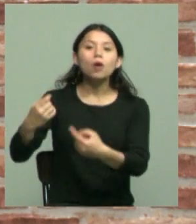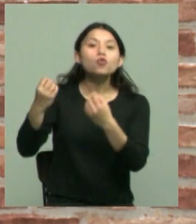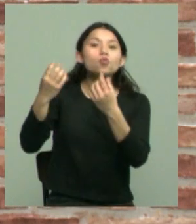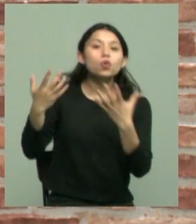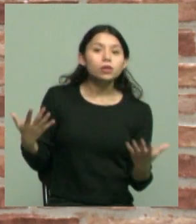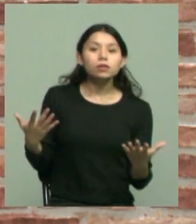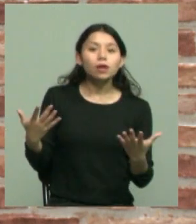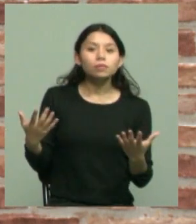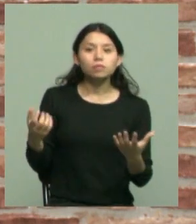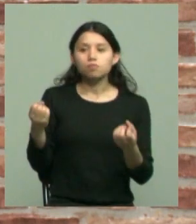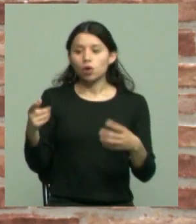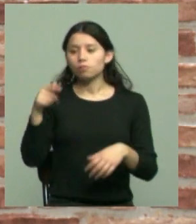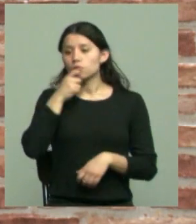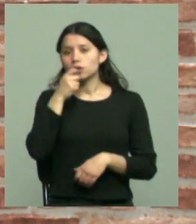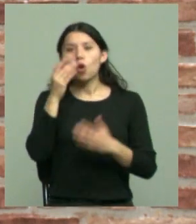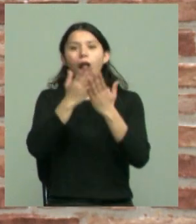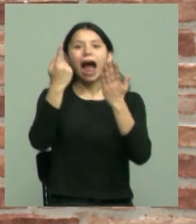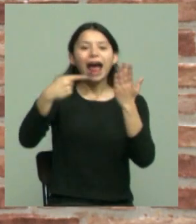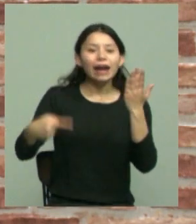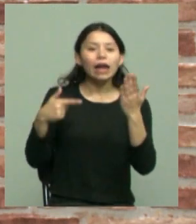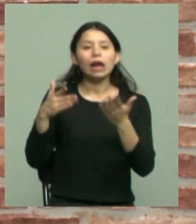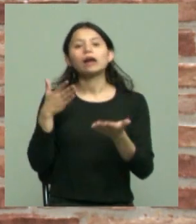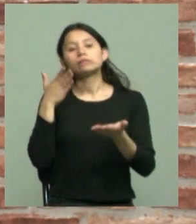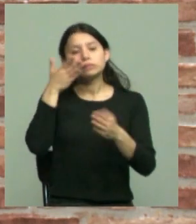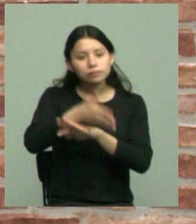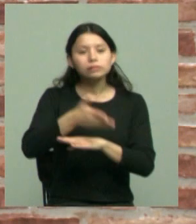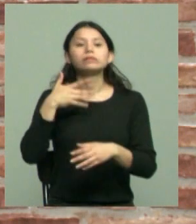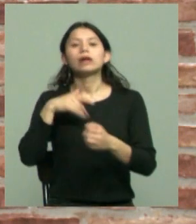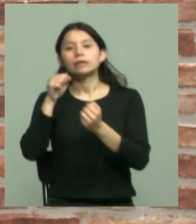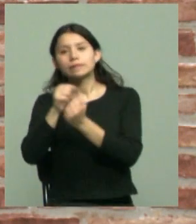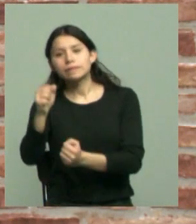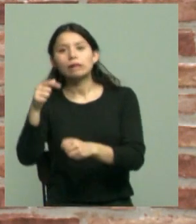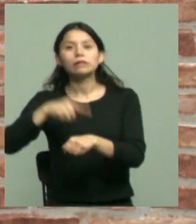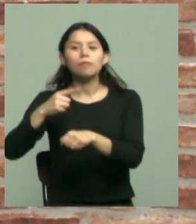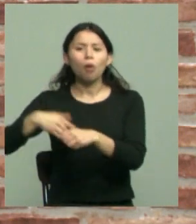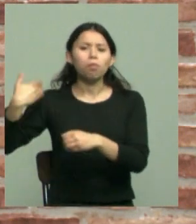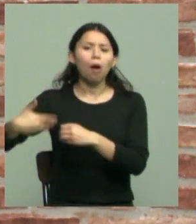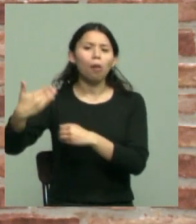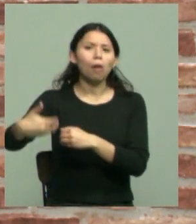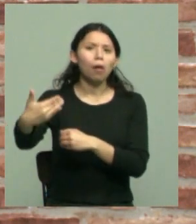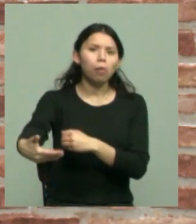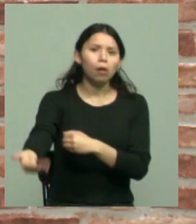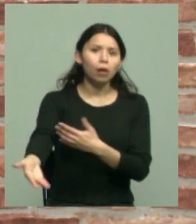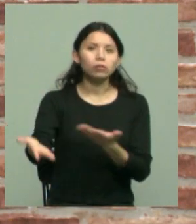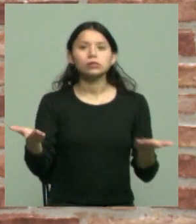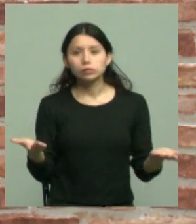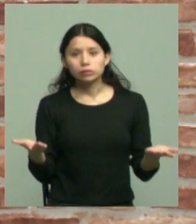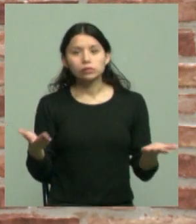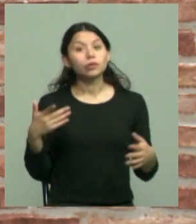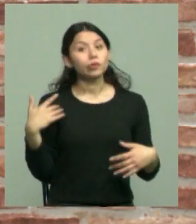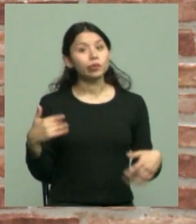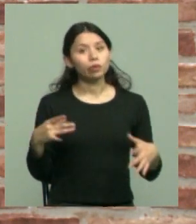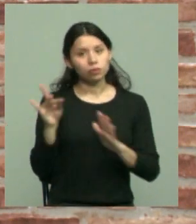están llevando el tiempo que les está demandando la carrera, el rendimiento, digo, esto de cuántas materias van aprobando por año, la matrícula, son datos que